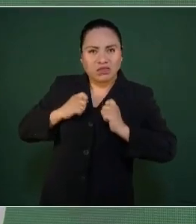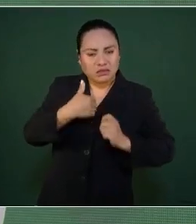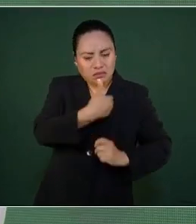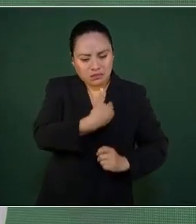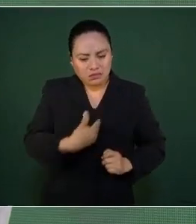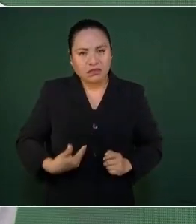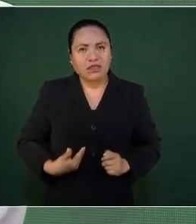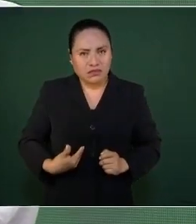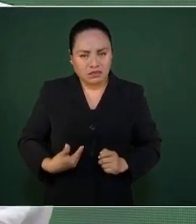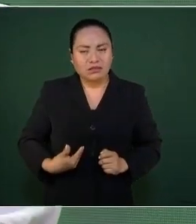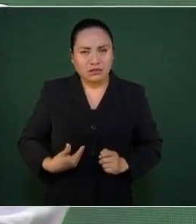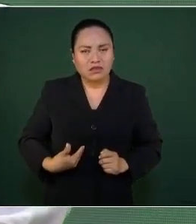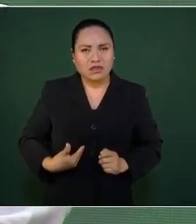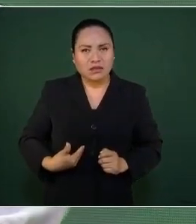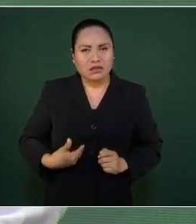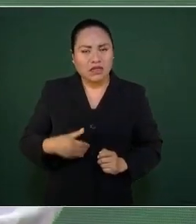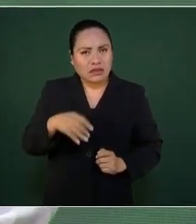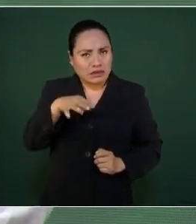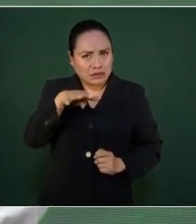en